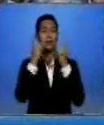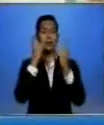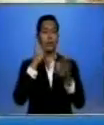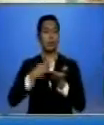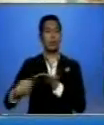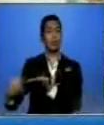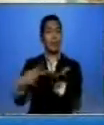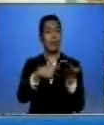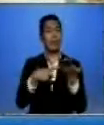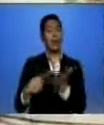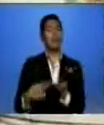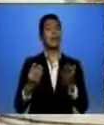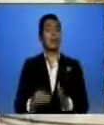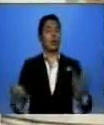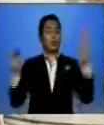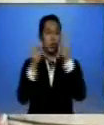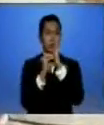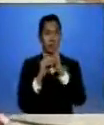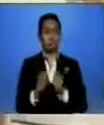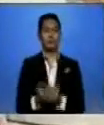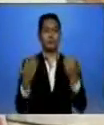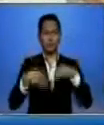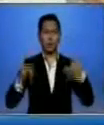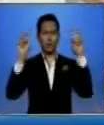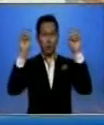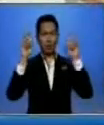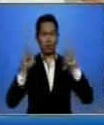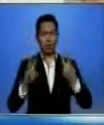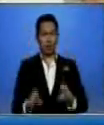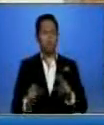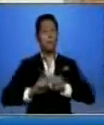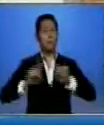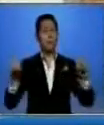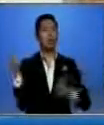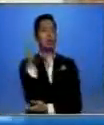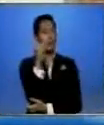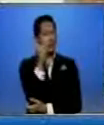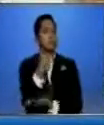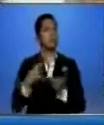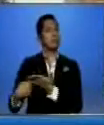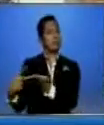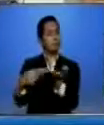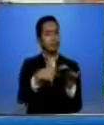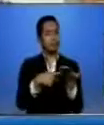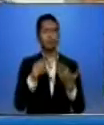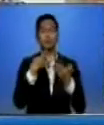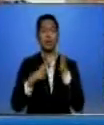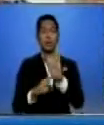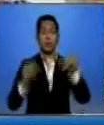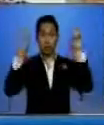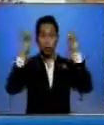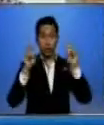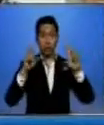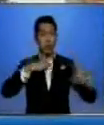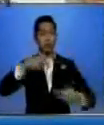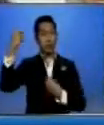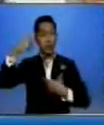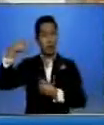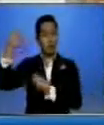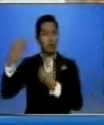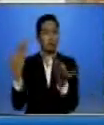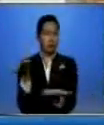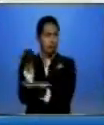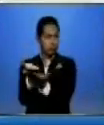temas. Si bien es cierto, hay algunos temas planteados, son temas que tienen que entrar al debate. Hay temas, por ejemplo, de migrantes que deberán ser presentados justamente